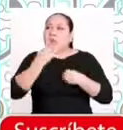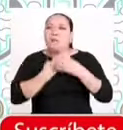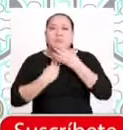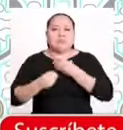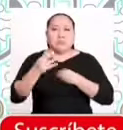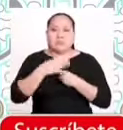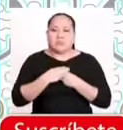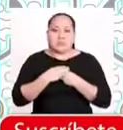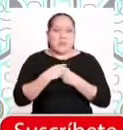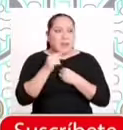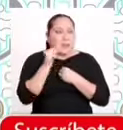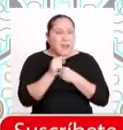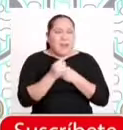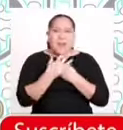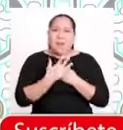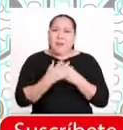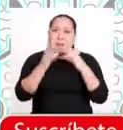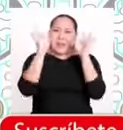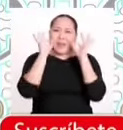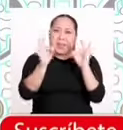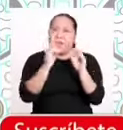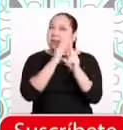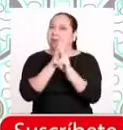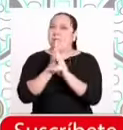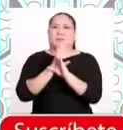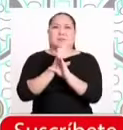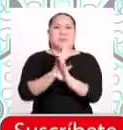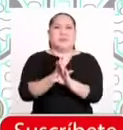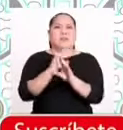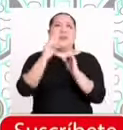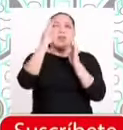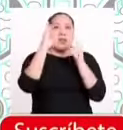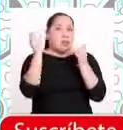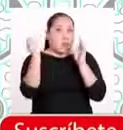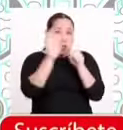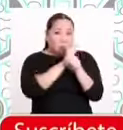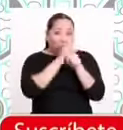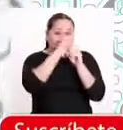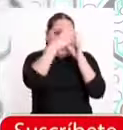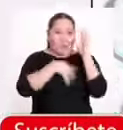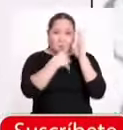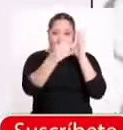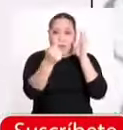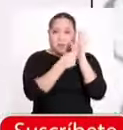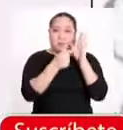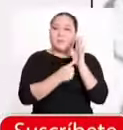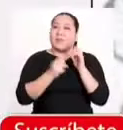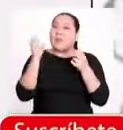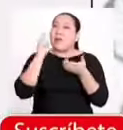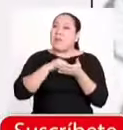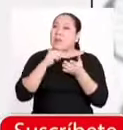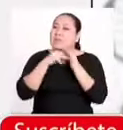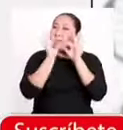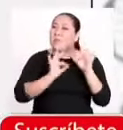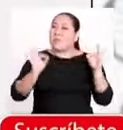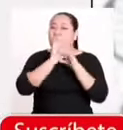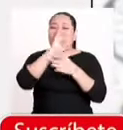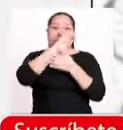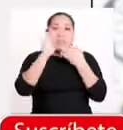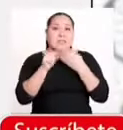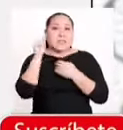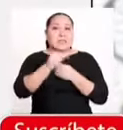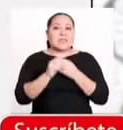peligrosos! Hay que cuidarnos. Vamos a completar nuestro cuadro con estos datos. La principal característica